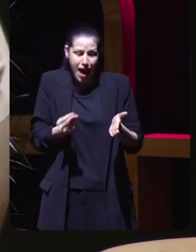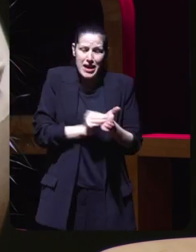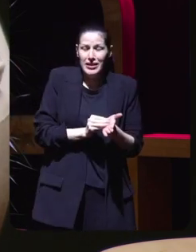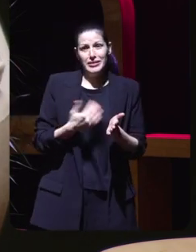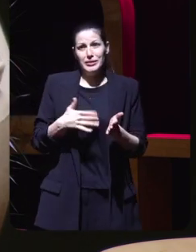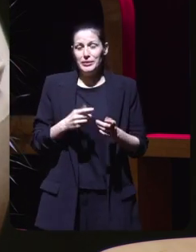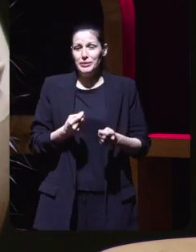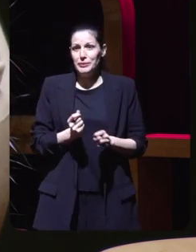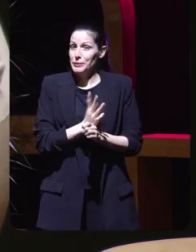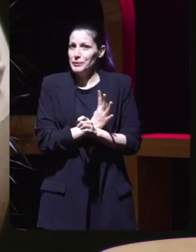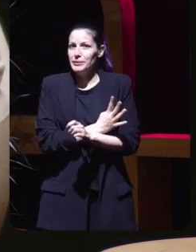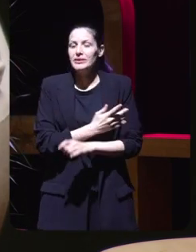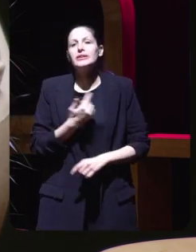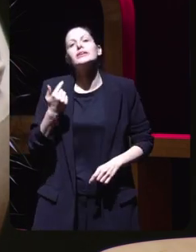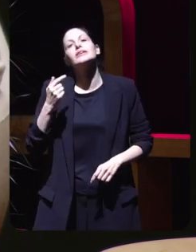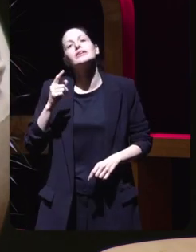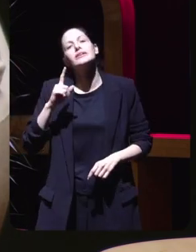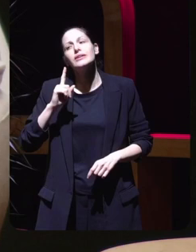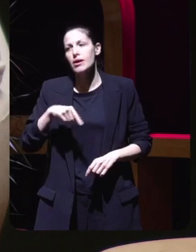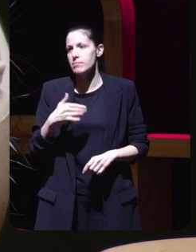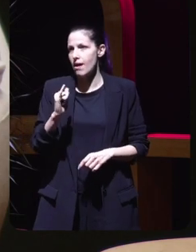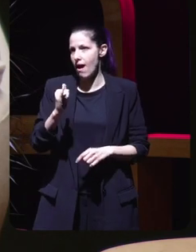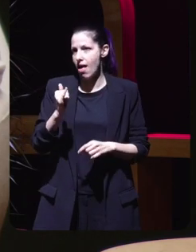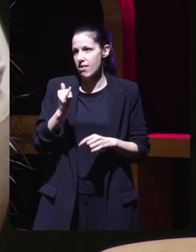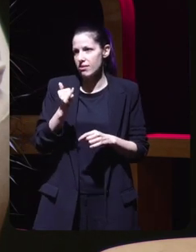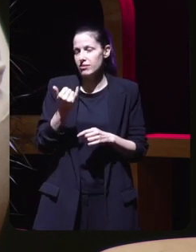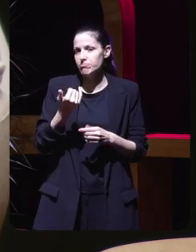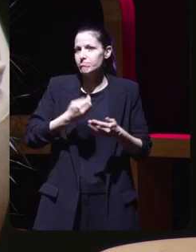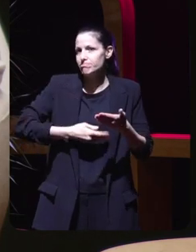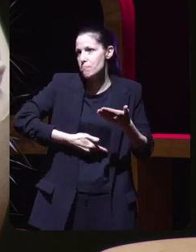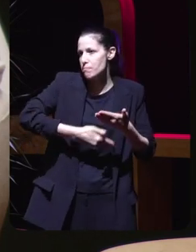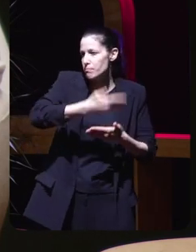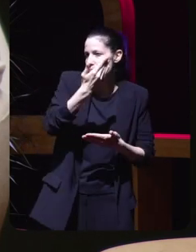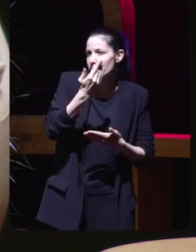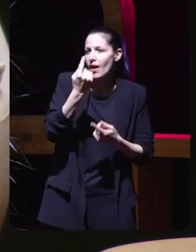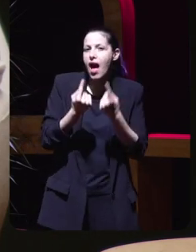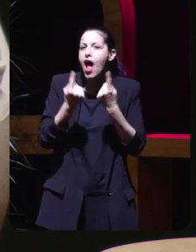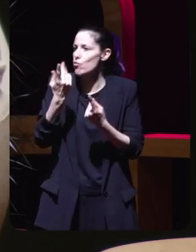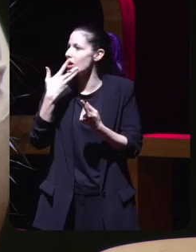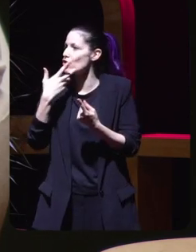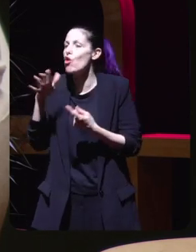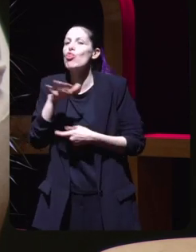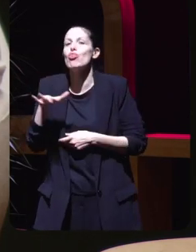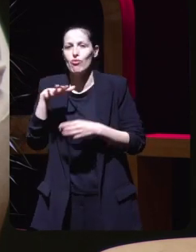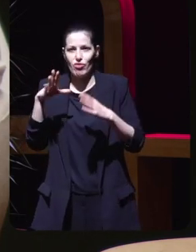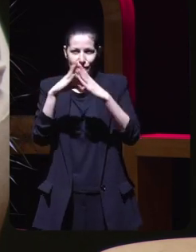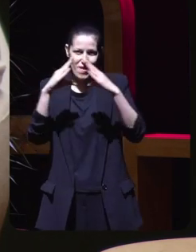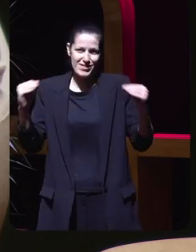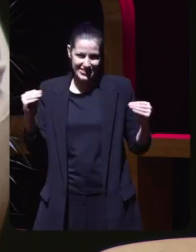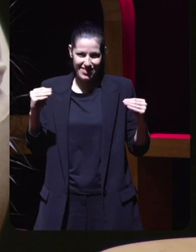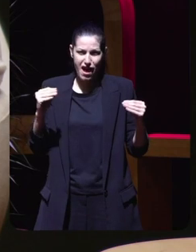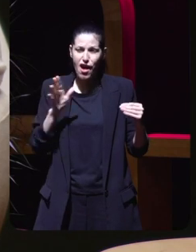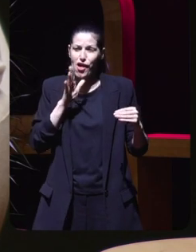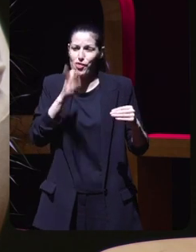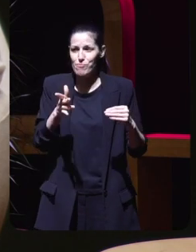decir también que pues algunas hornalista previamente incluso en la universidad de No que ya fisemos alguna